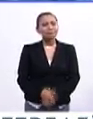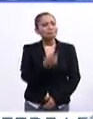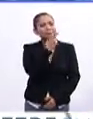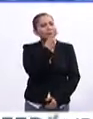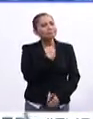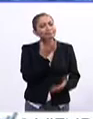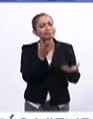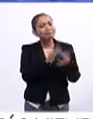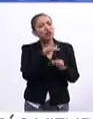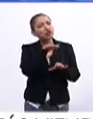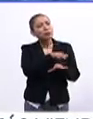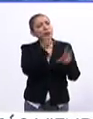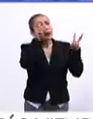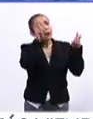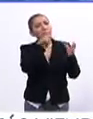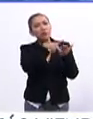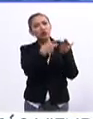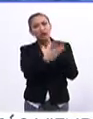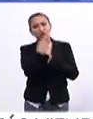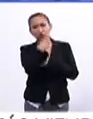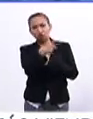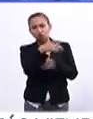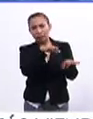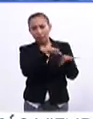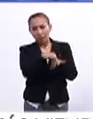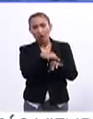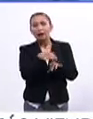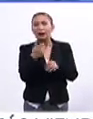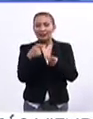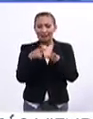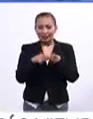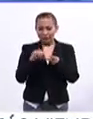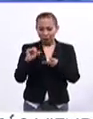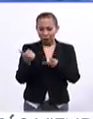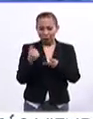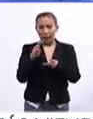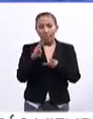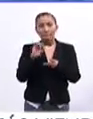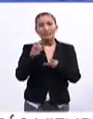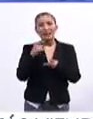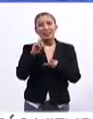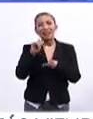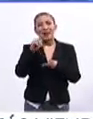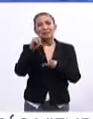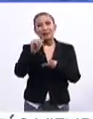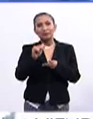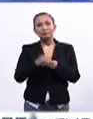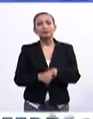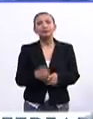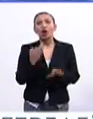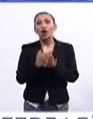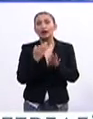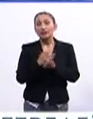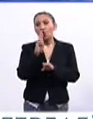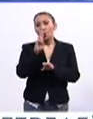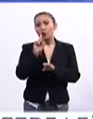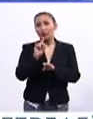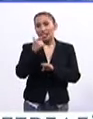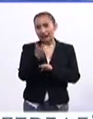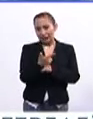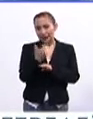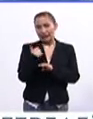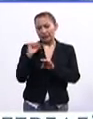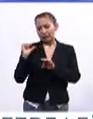Platícame sobre el proyecto en el que están trabajando y sobre Big Data. Ok, bueno, actualmente la universidad